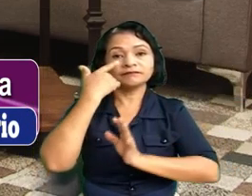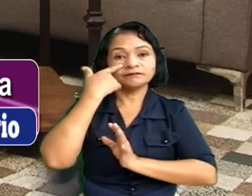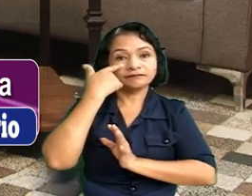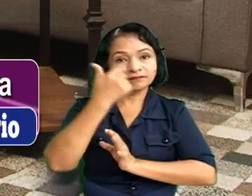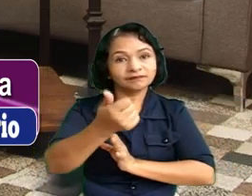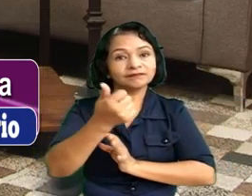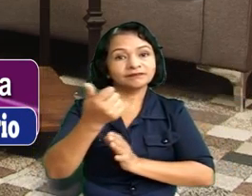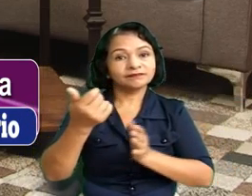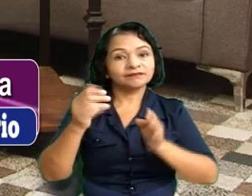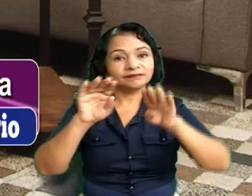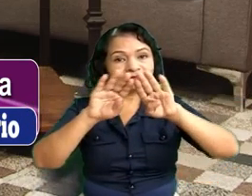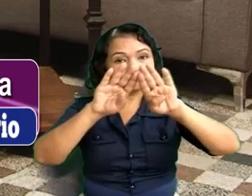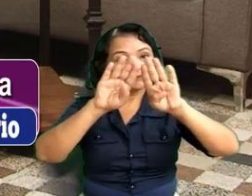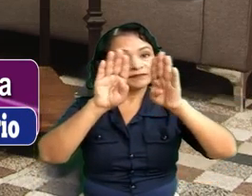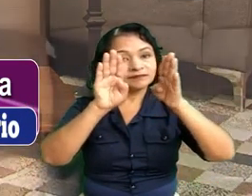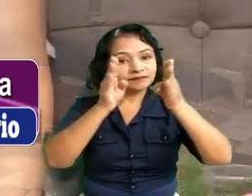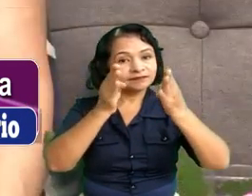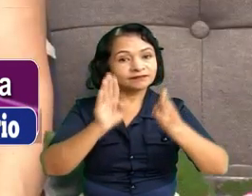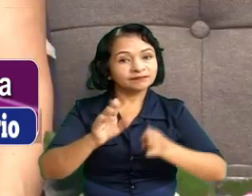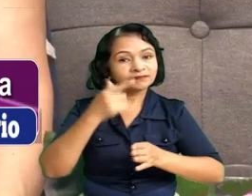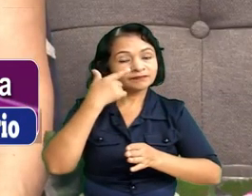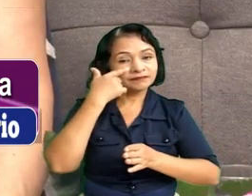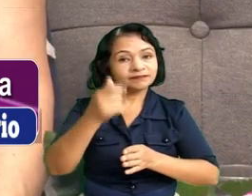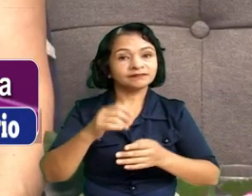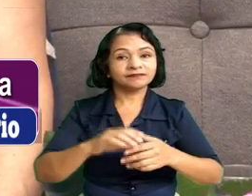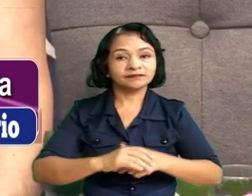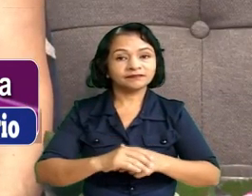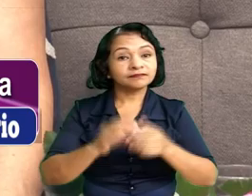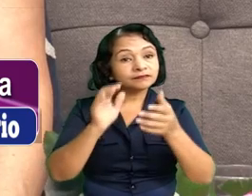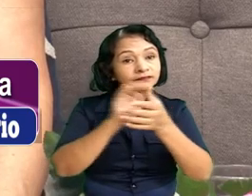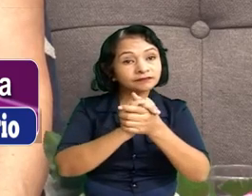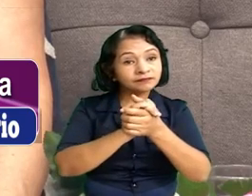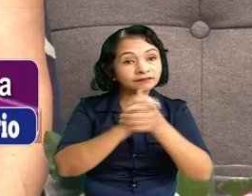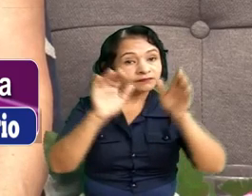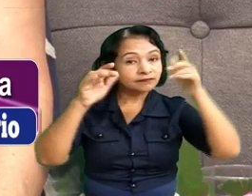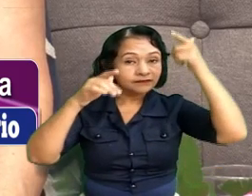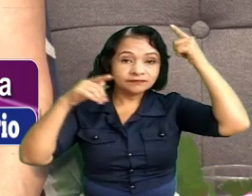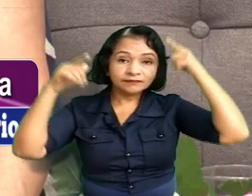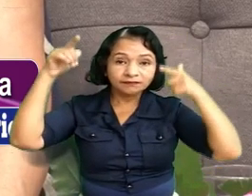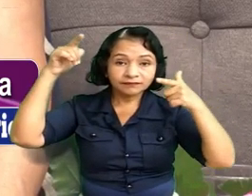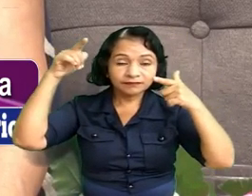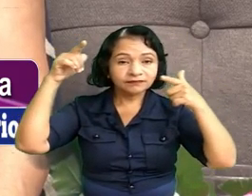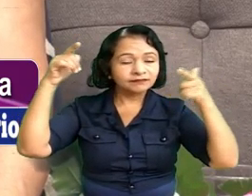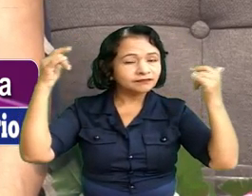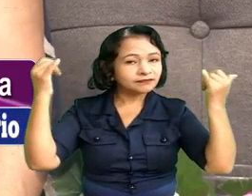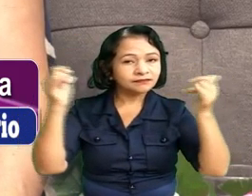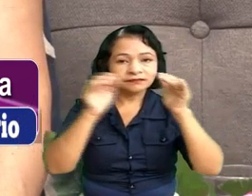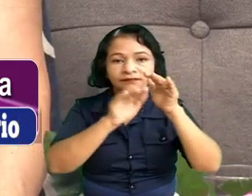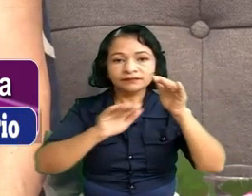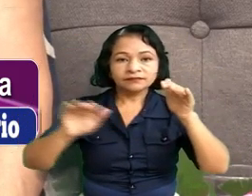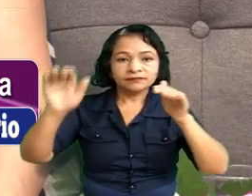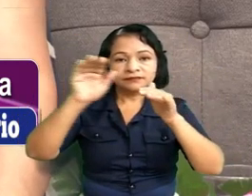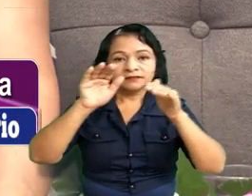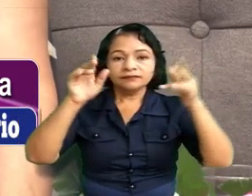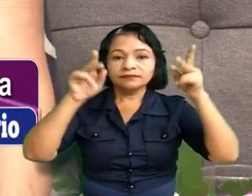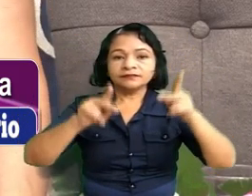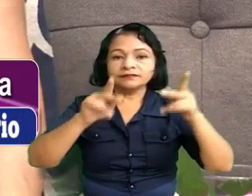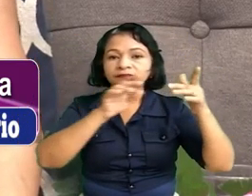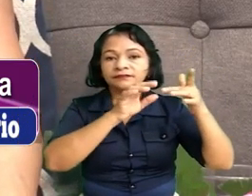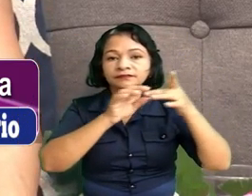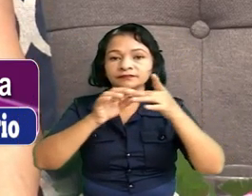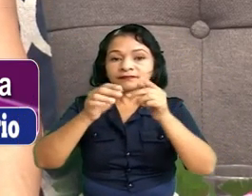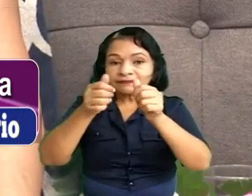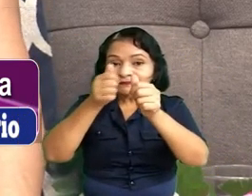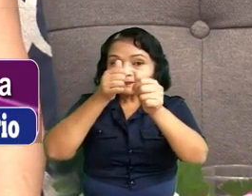reconocían también que no solo era la esposa del general, era la persona que estaba a la